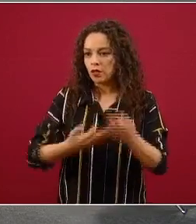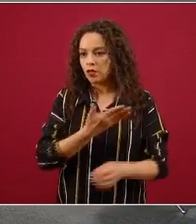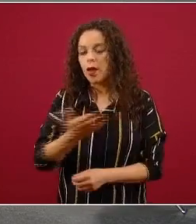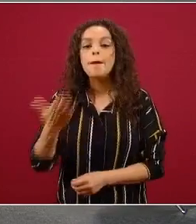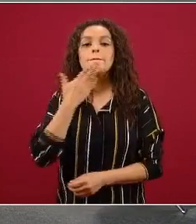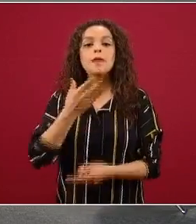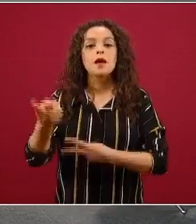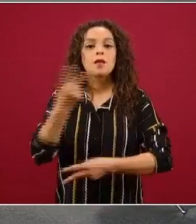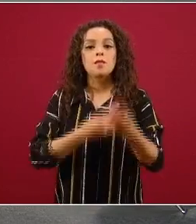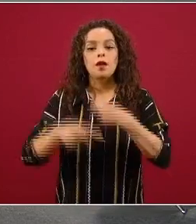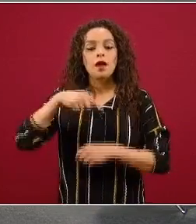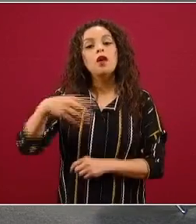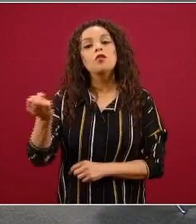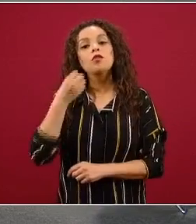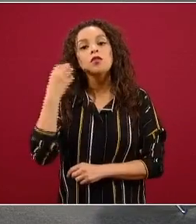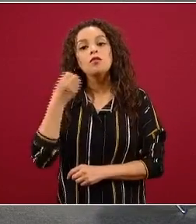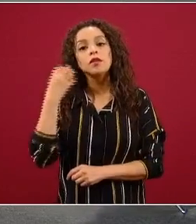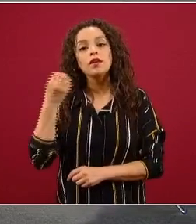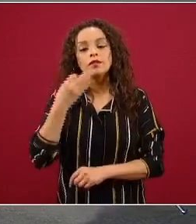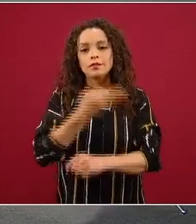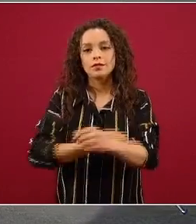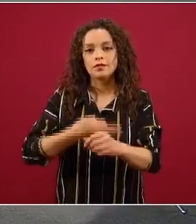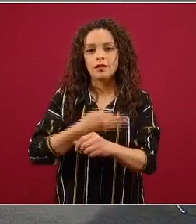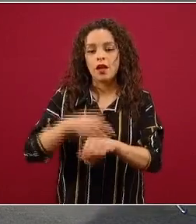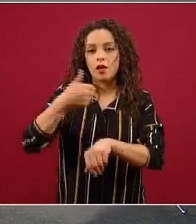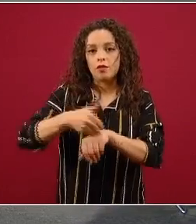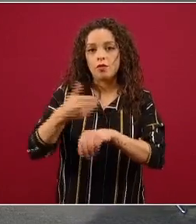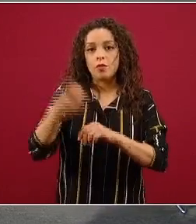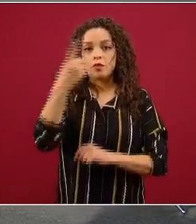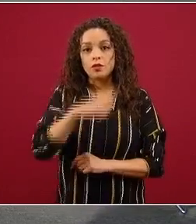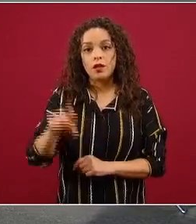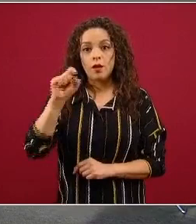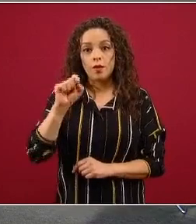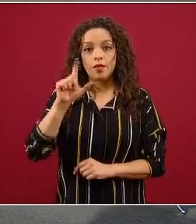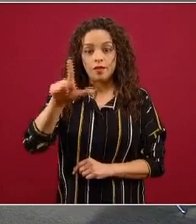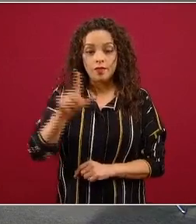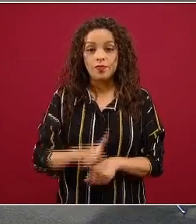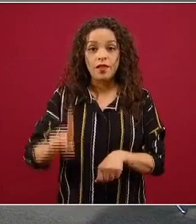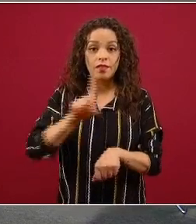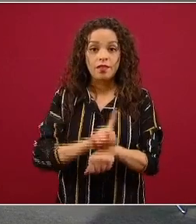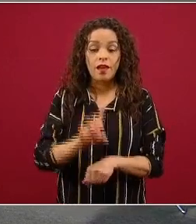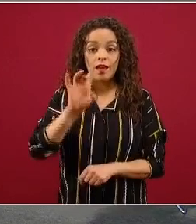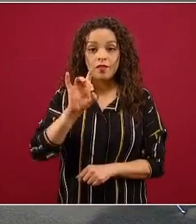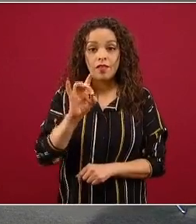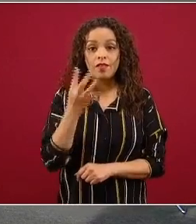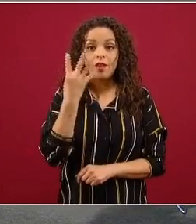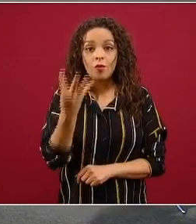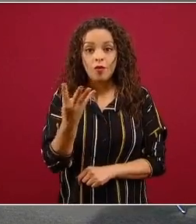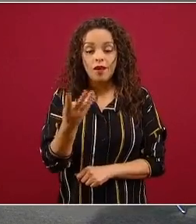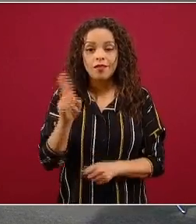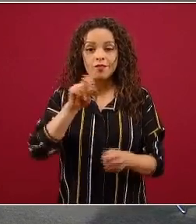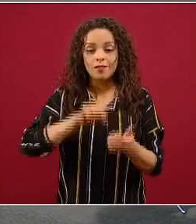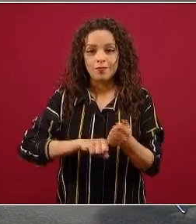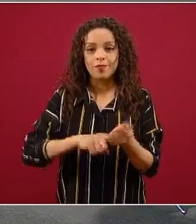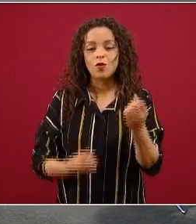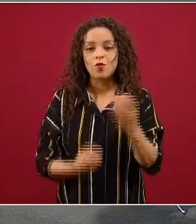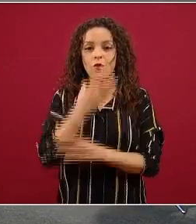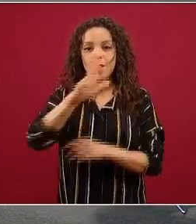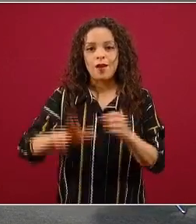conferencia vespertina número 127, ya en el 34 día de la nueva